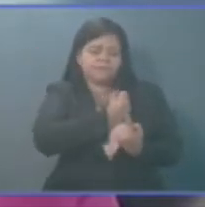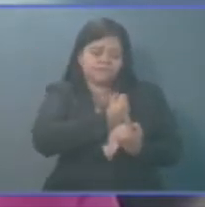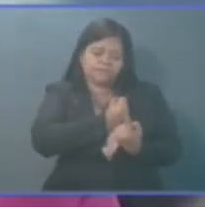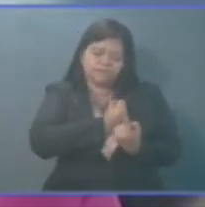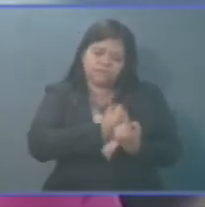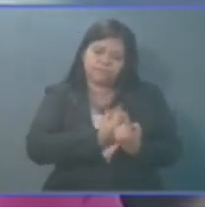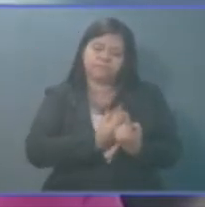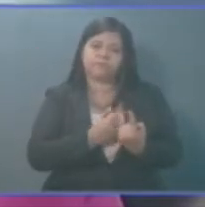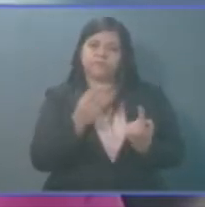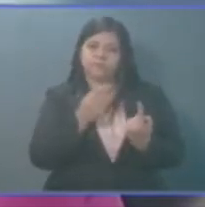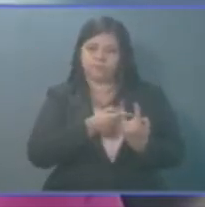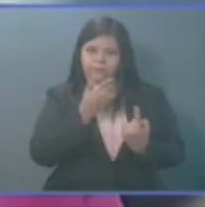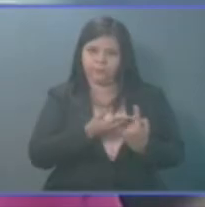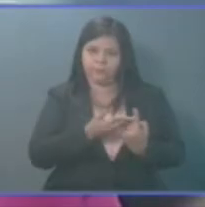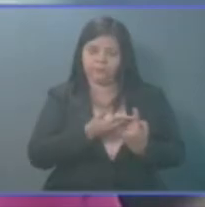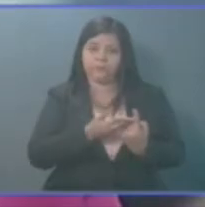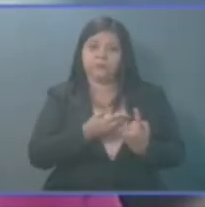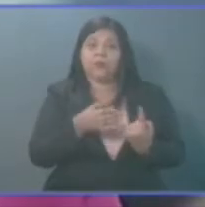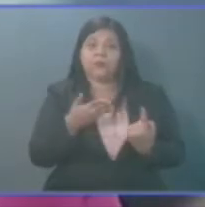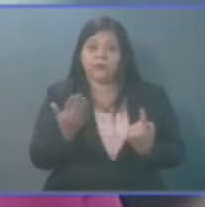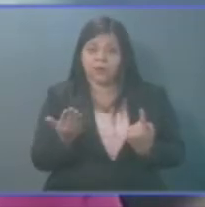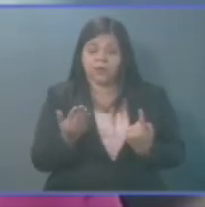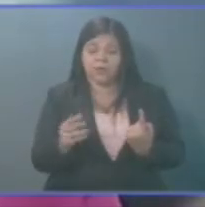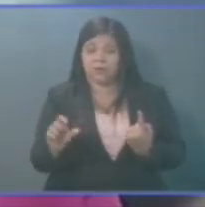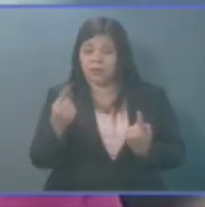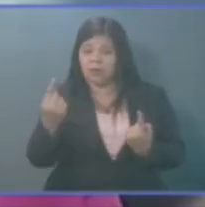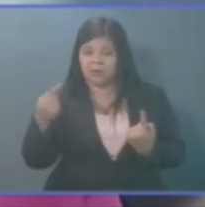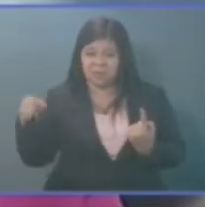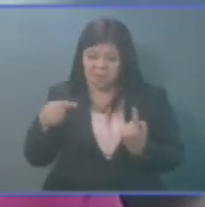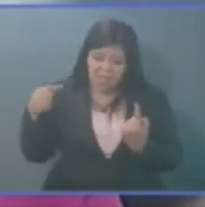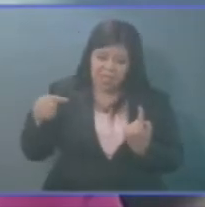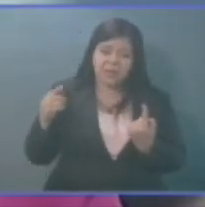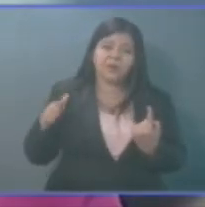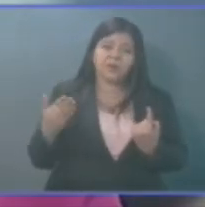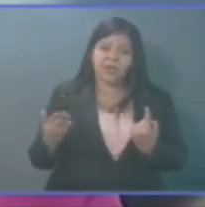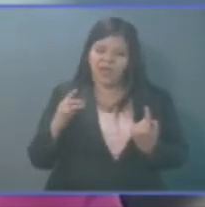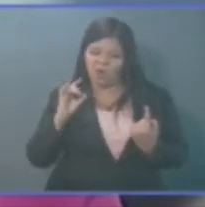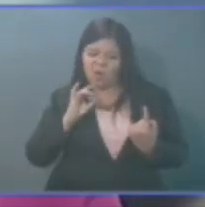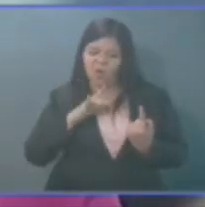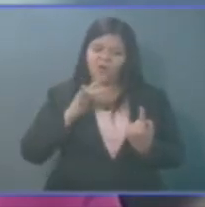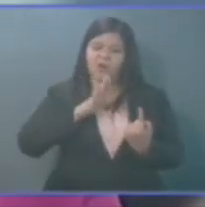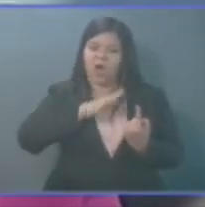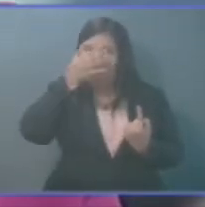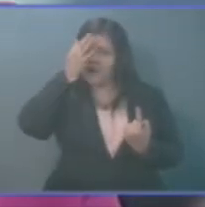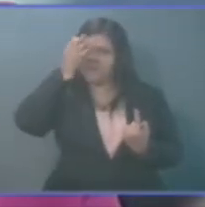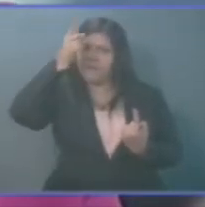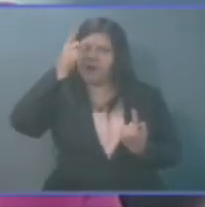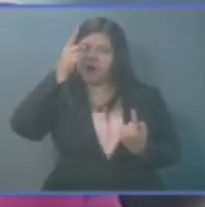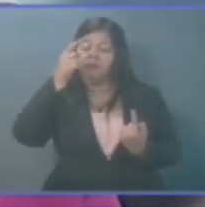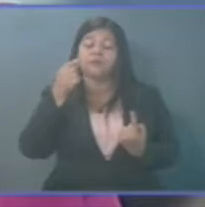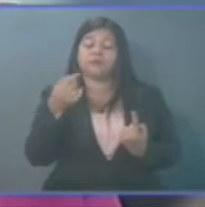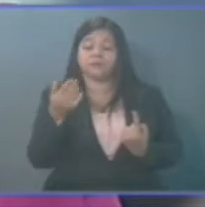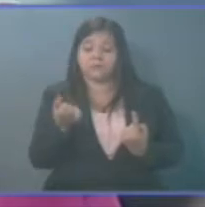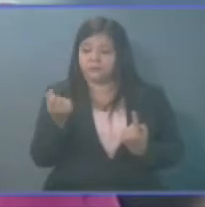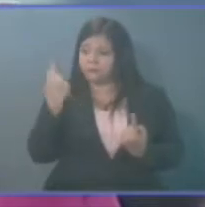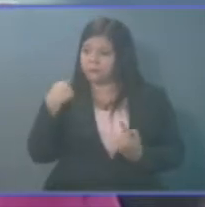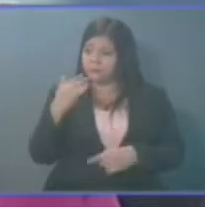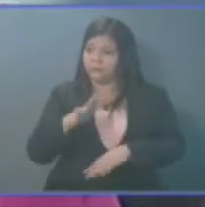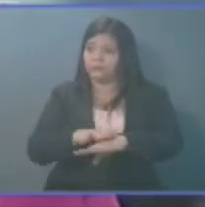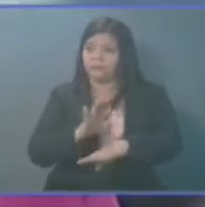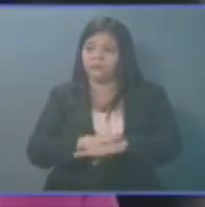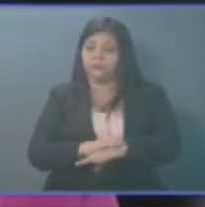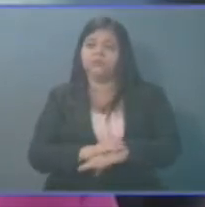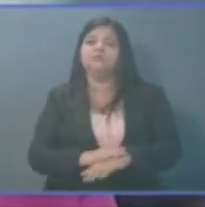Espesoto por odio a la fe, por lo que recientemente ha anunciado